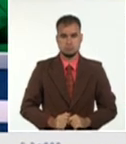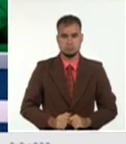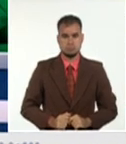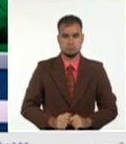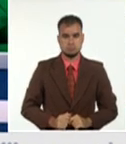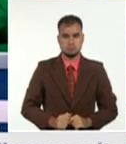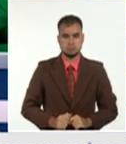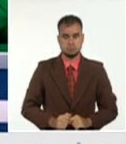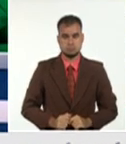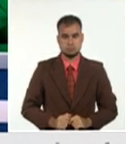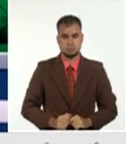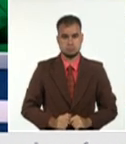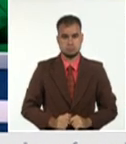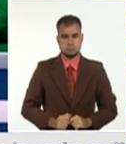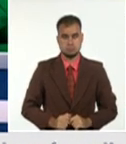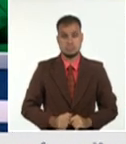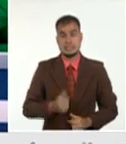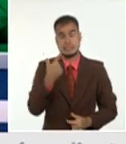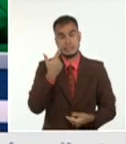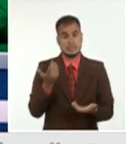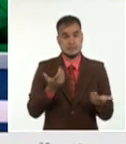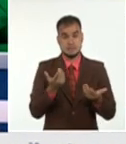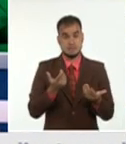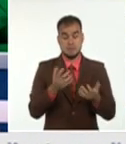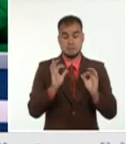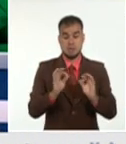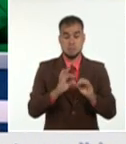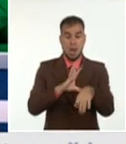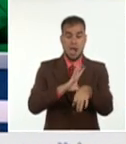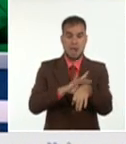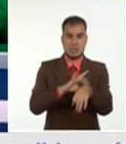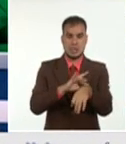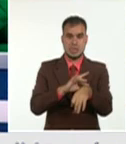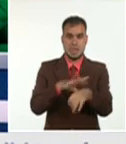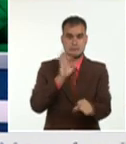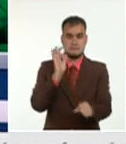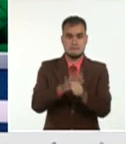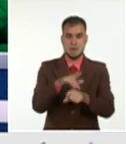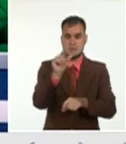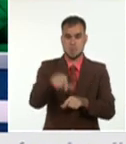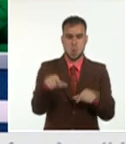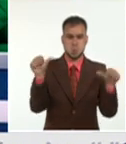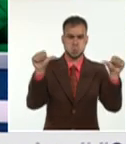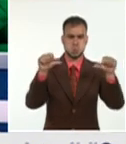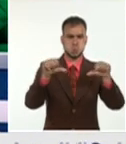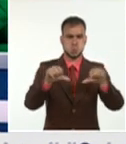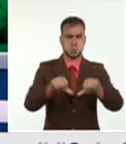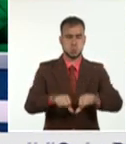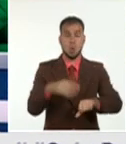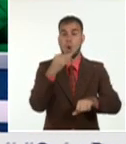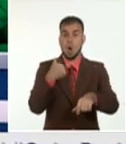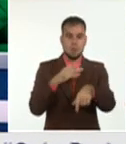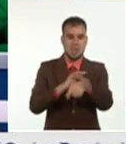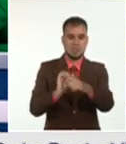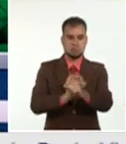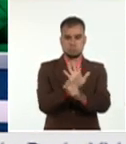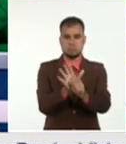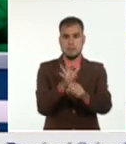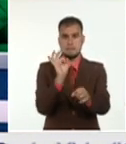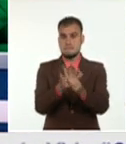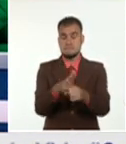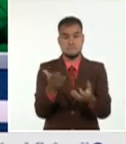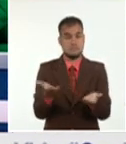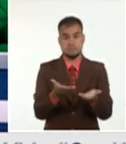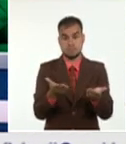mucho la severidad del cuadro clínico que está dando el virus en estas